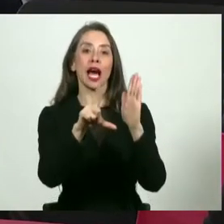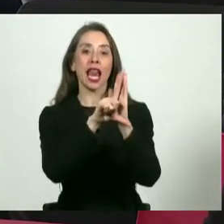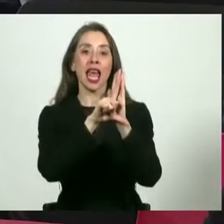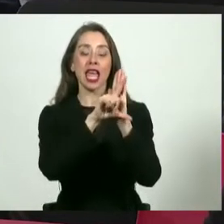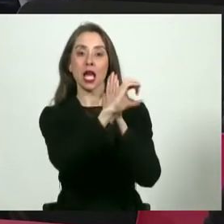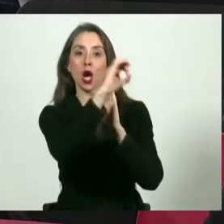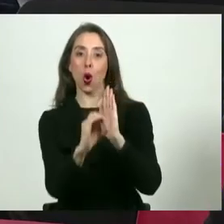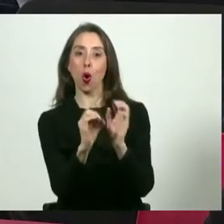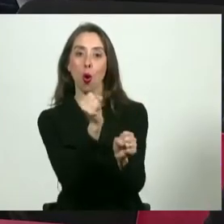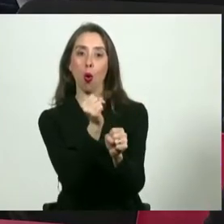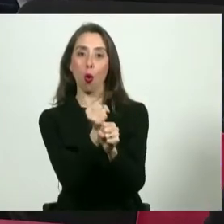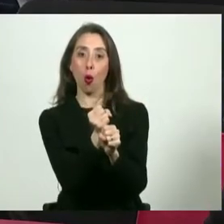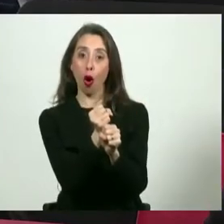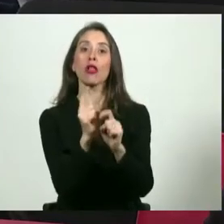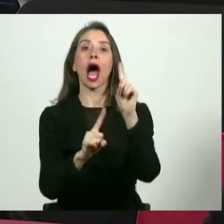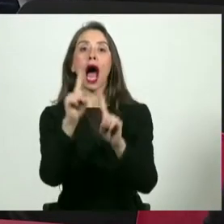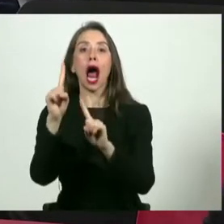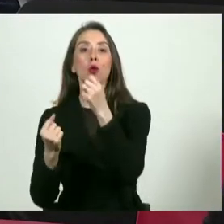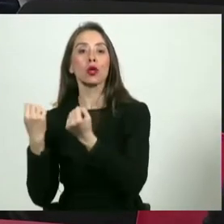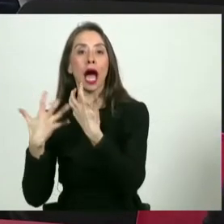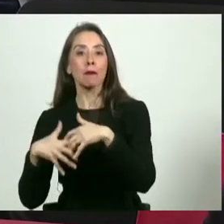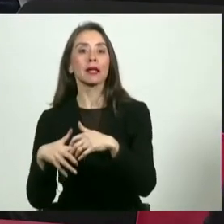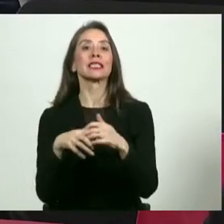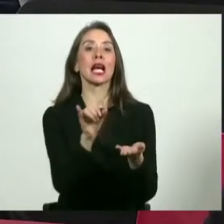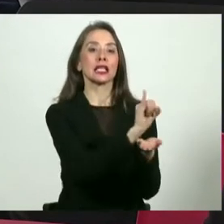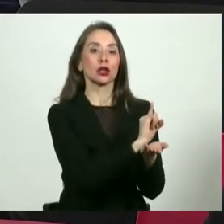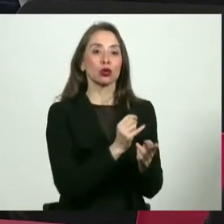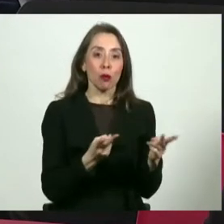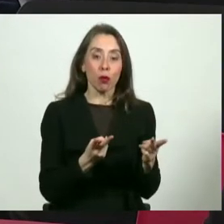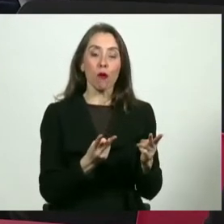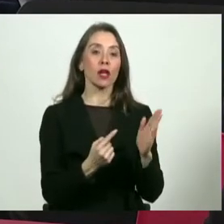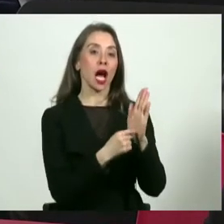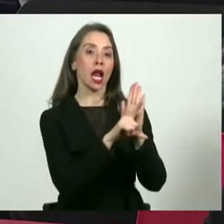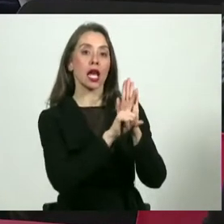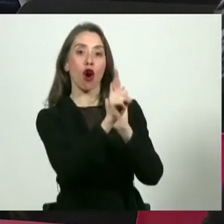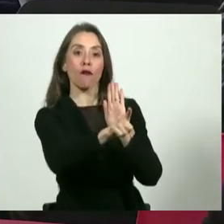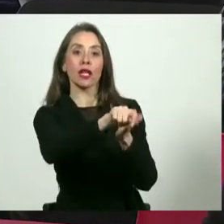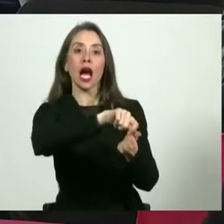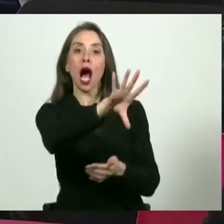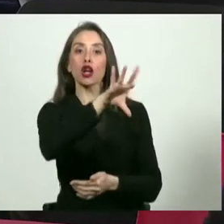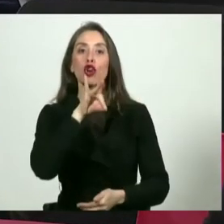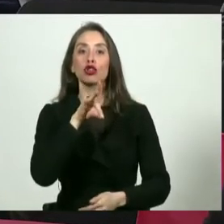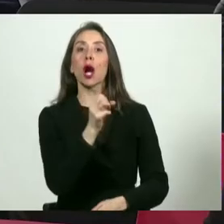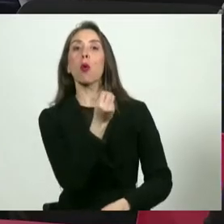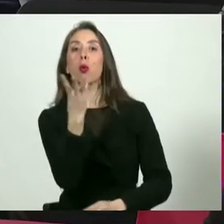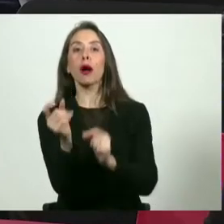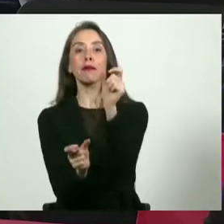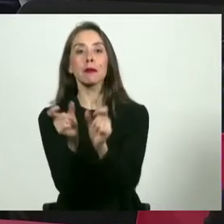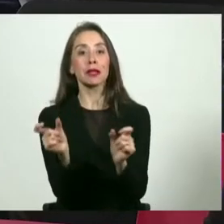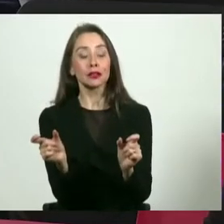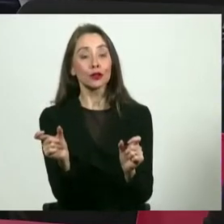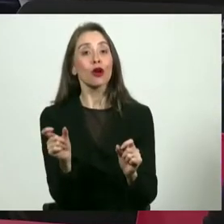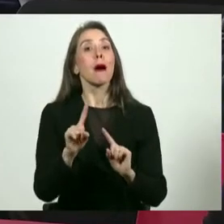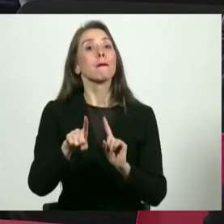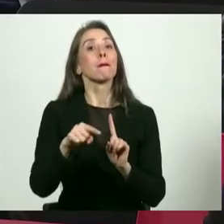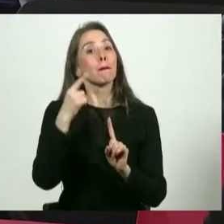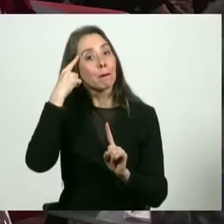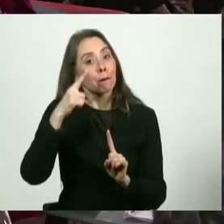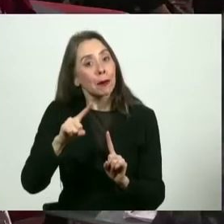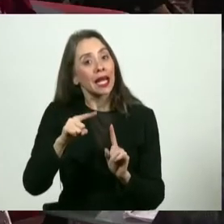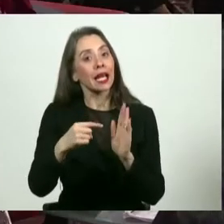cuota, ¿no es cierto?, que algunas empresas o algunos servicios públicos se vean obligados a contratar determinado número de personas, pero que en